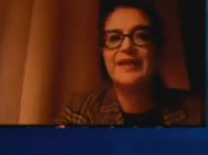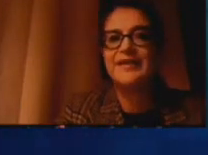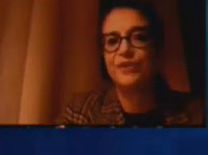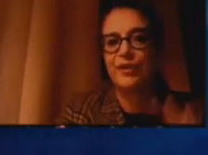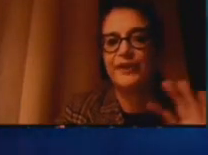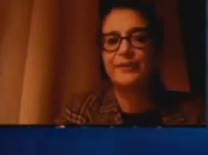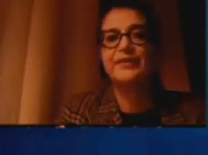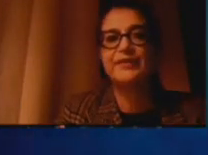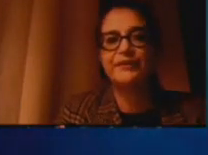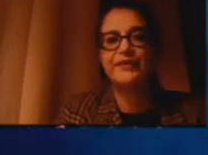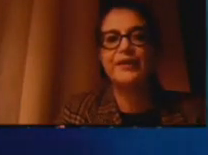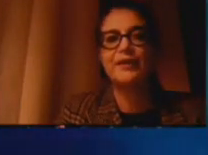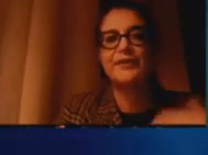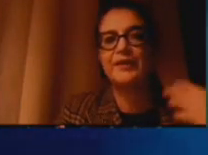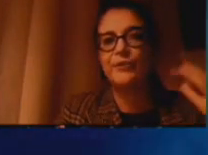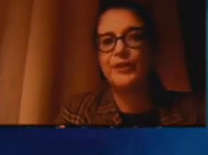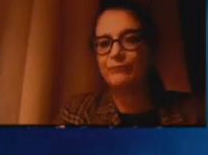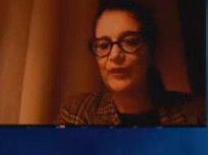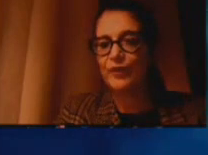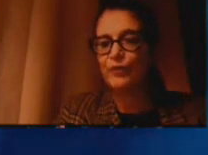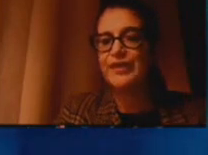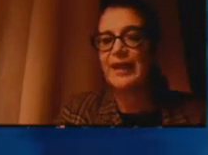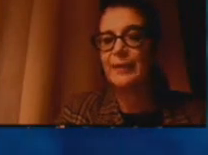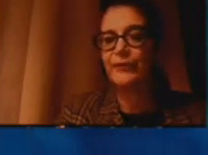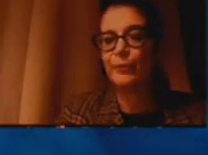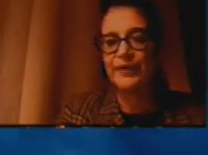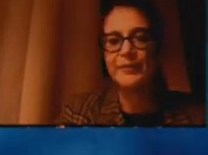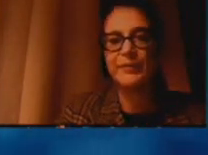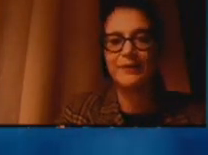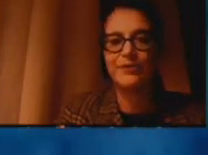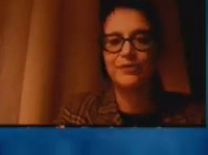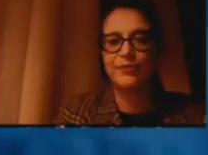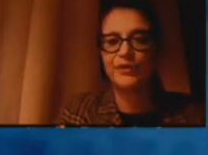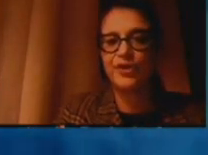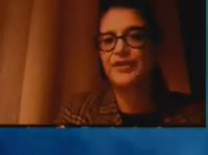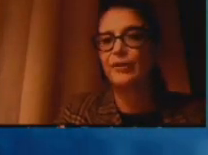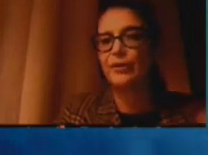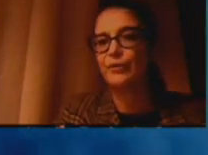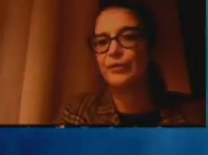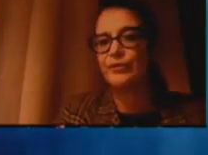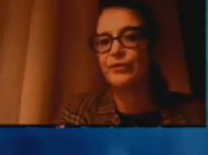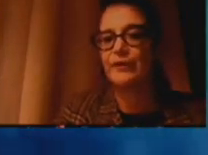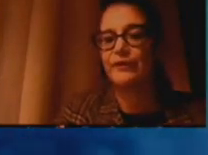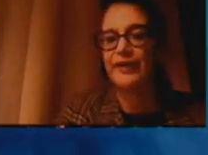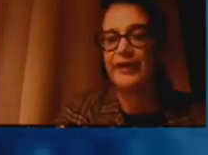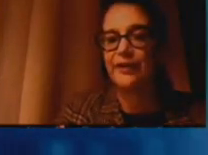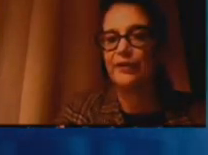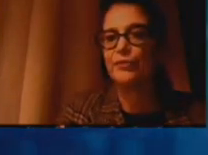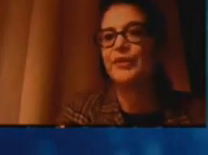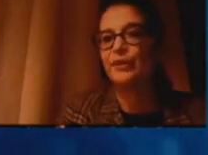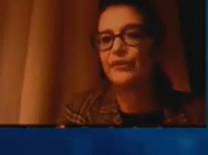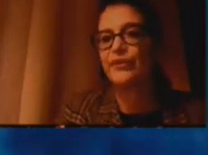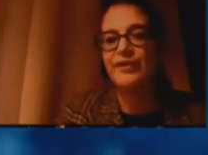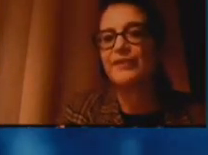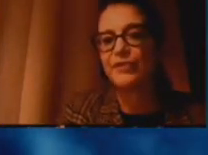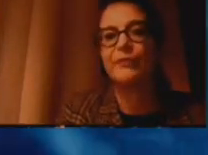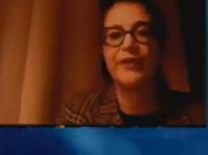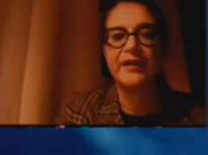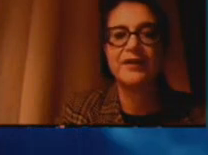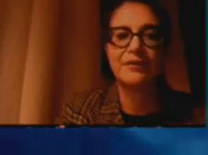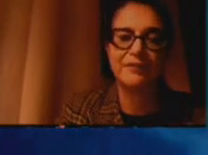servicios. Tenemos casos también que son difíciles y como generalmente utilizamos la ayuda de la